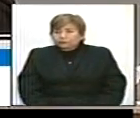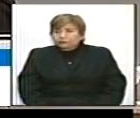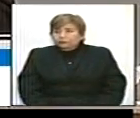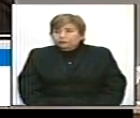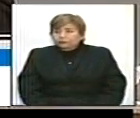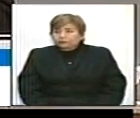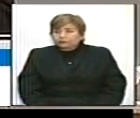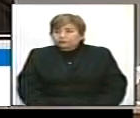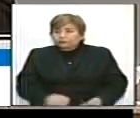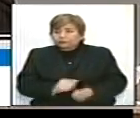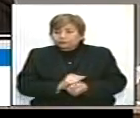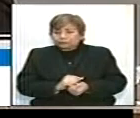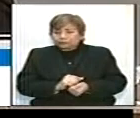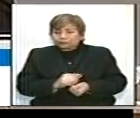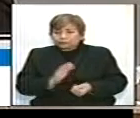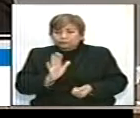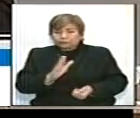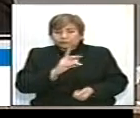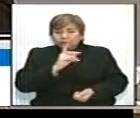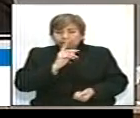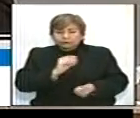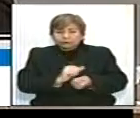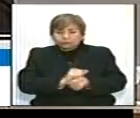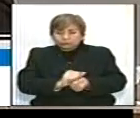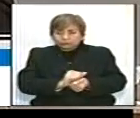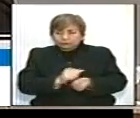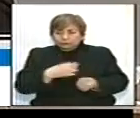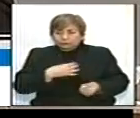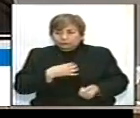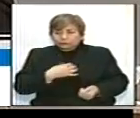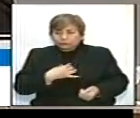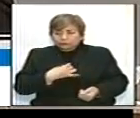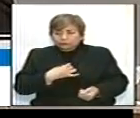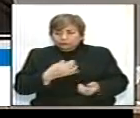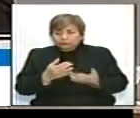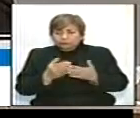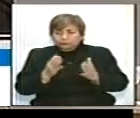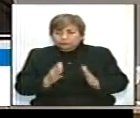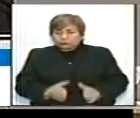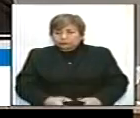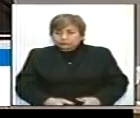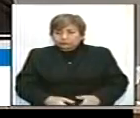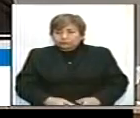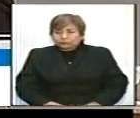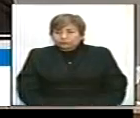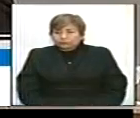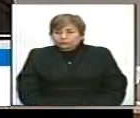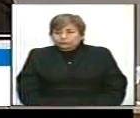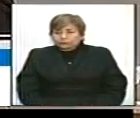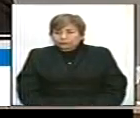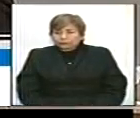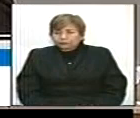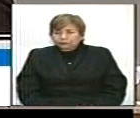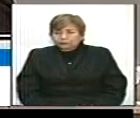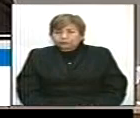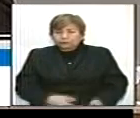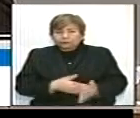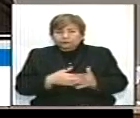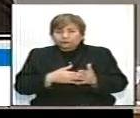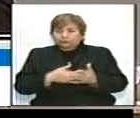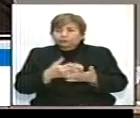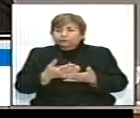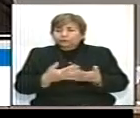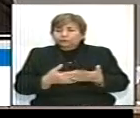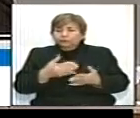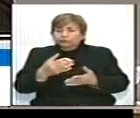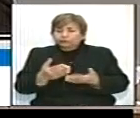de la lavandería. Los padres tenían que lavar las ropas de los alumnos. Se ha limitado acceso al agua